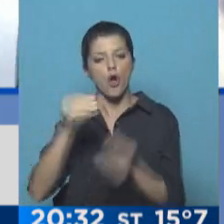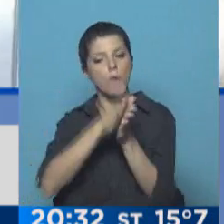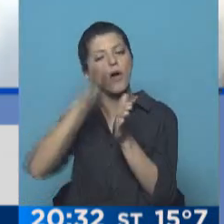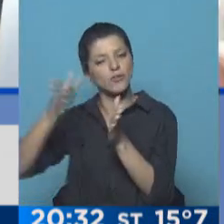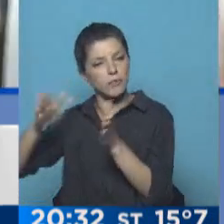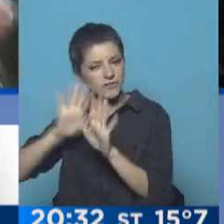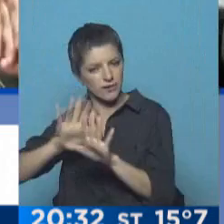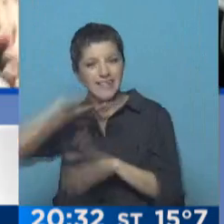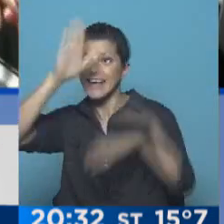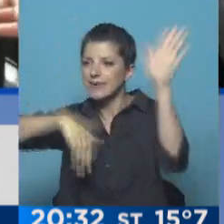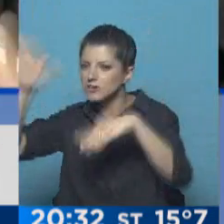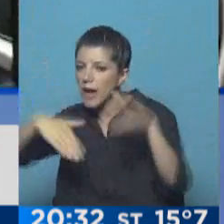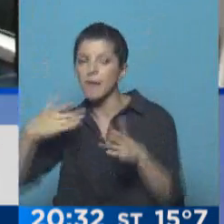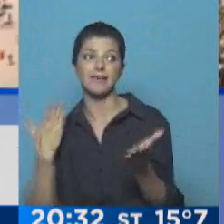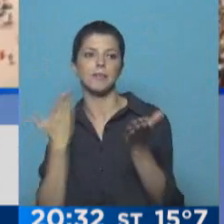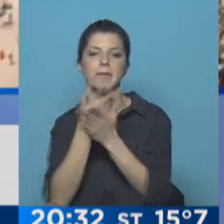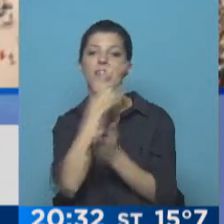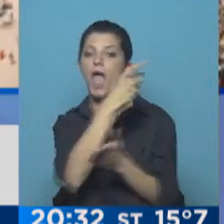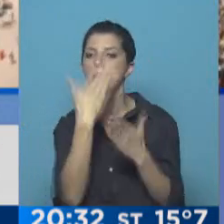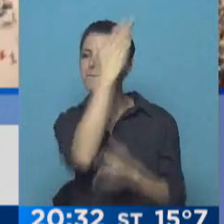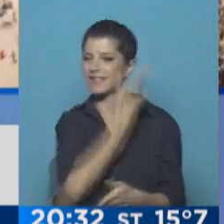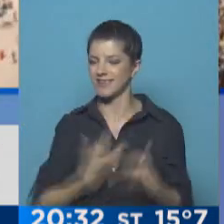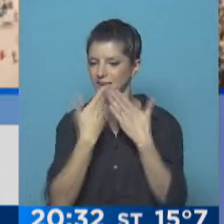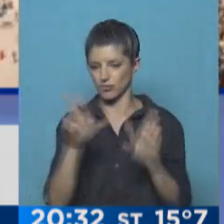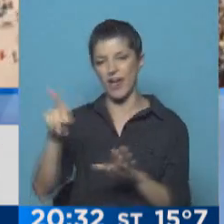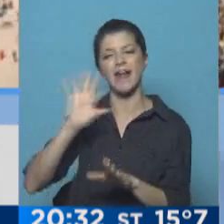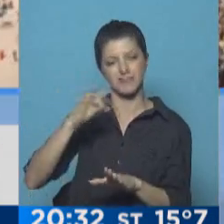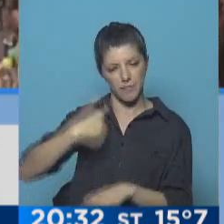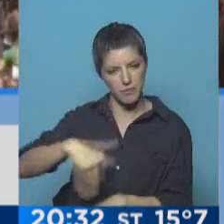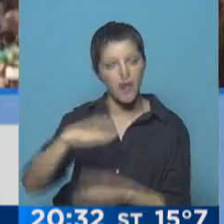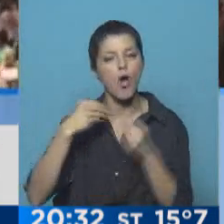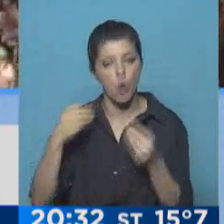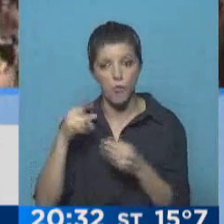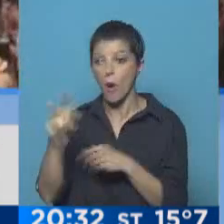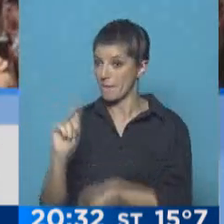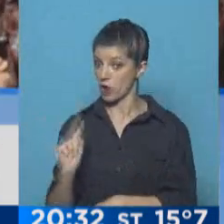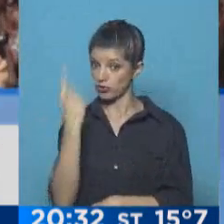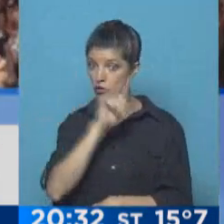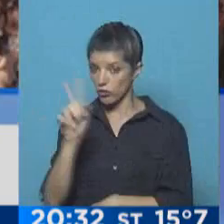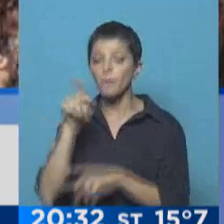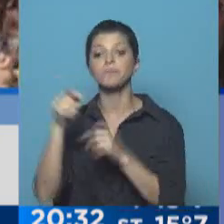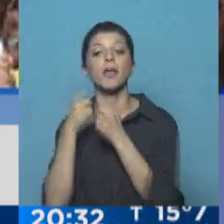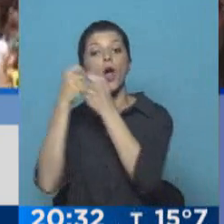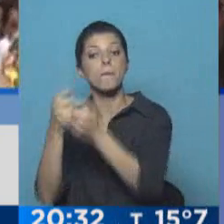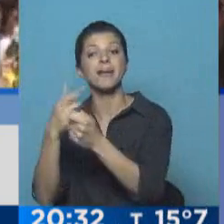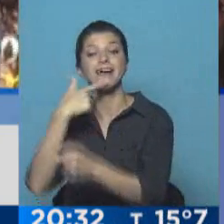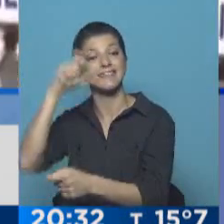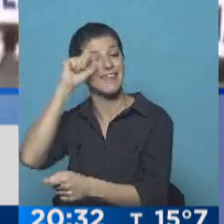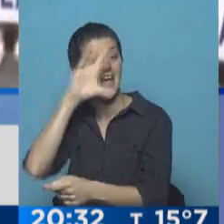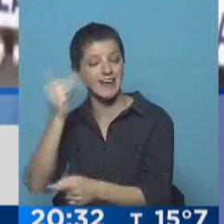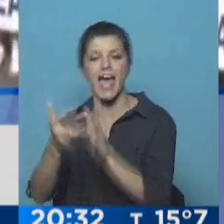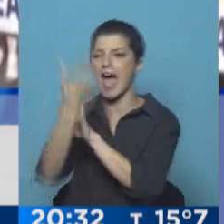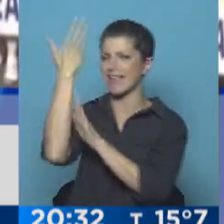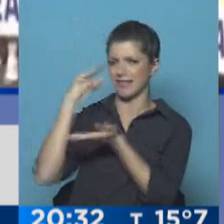se invoca la renuncia de una presidenta, no está solo. Está acompañado, por ejemplo, por José Serra, que fue